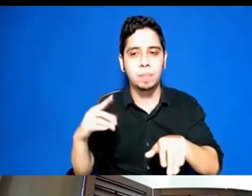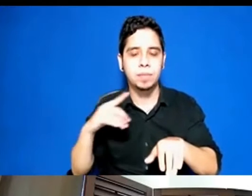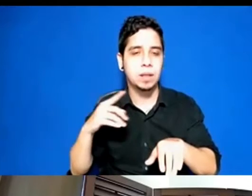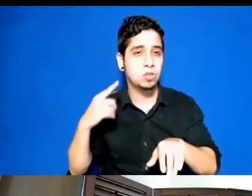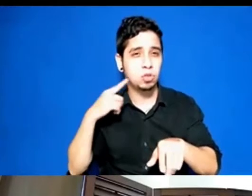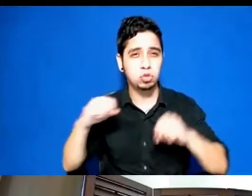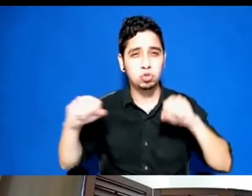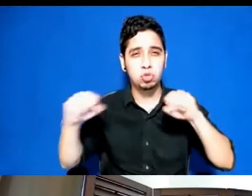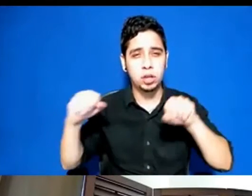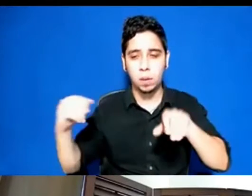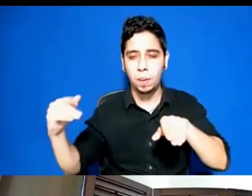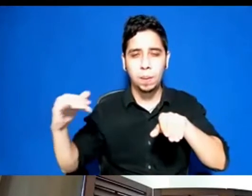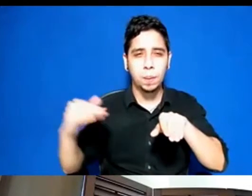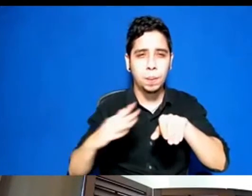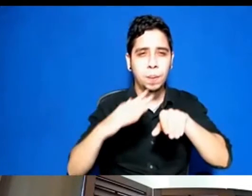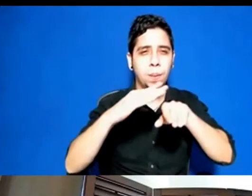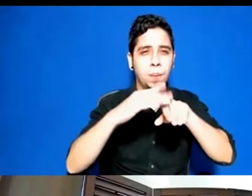frecuencia diferente,